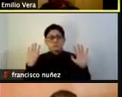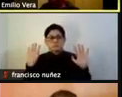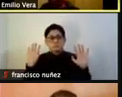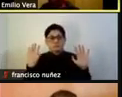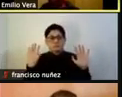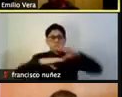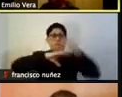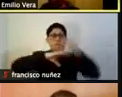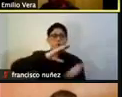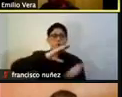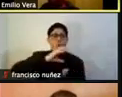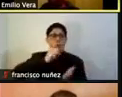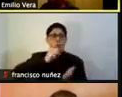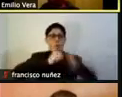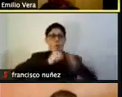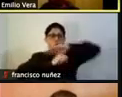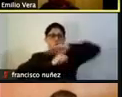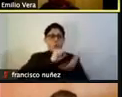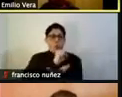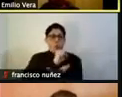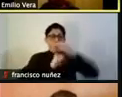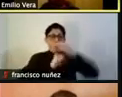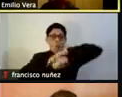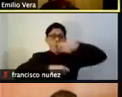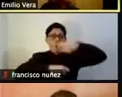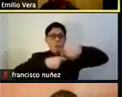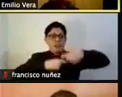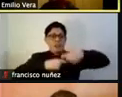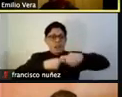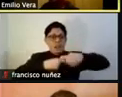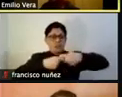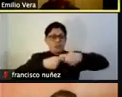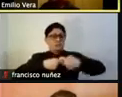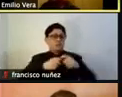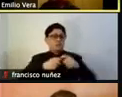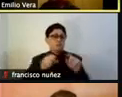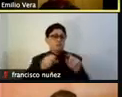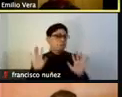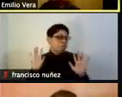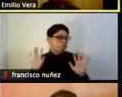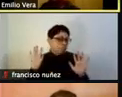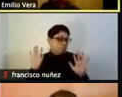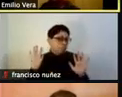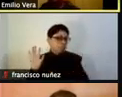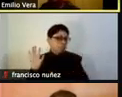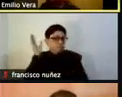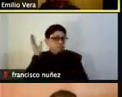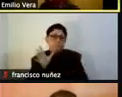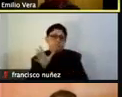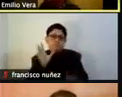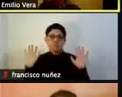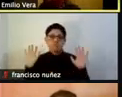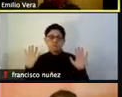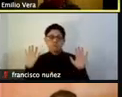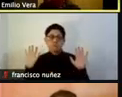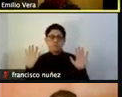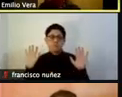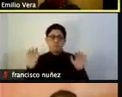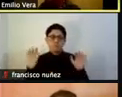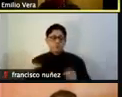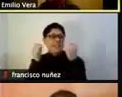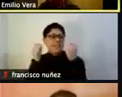metálico, fierro, níquel, ¿no es cierto? Claro, esa es una muy buena interpretación, y probablemente si uno vaya encuentra eso,